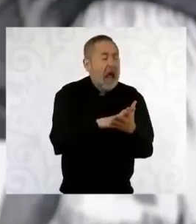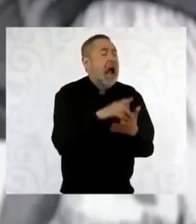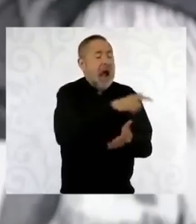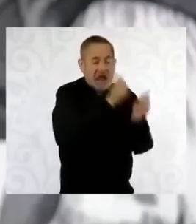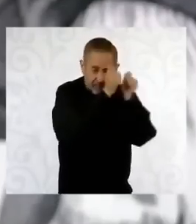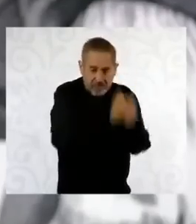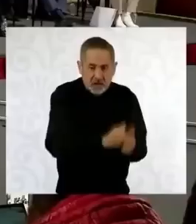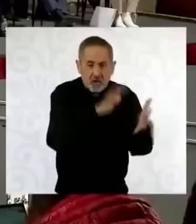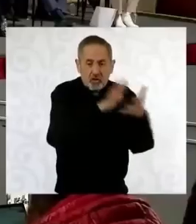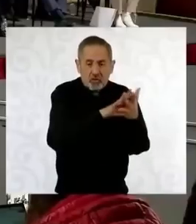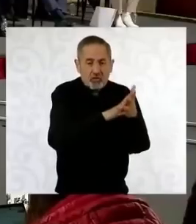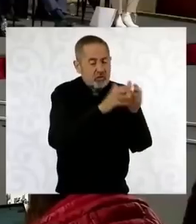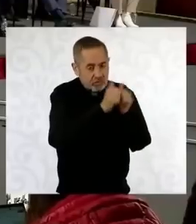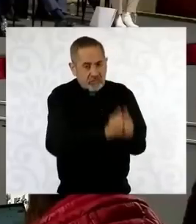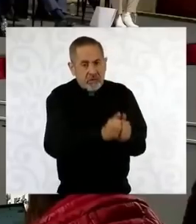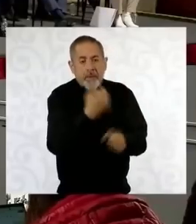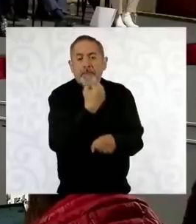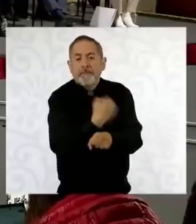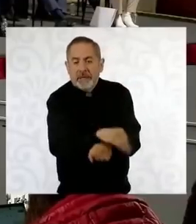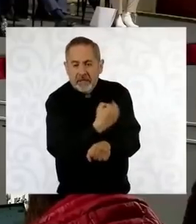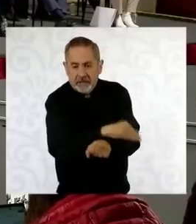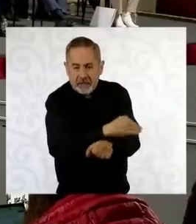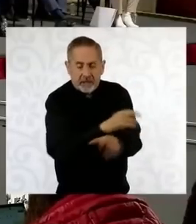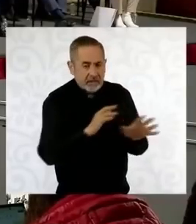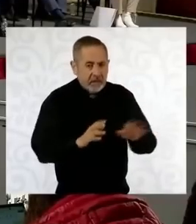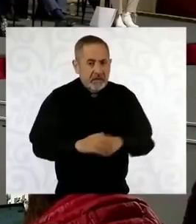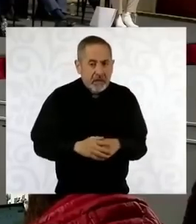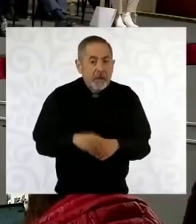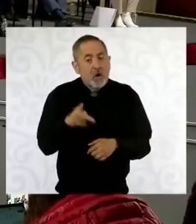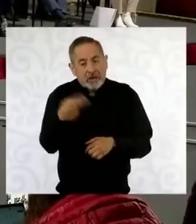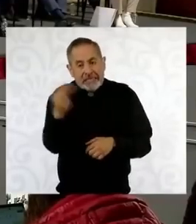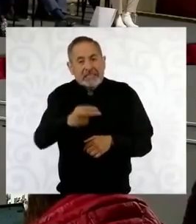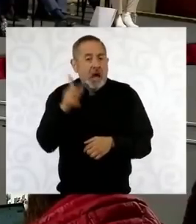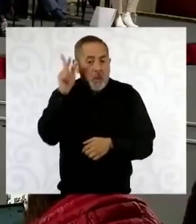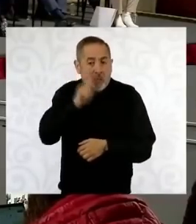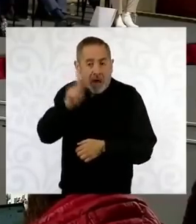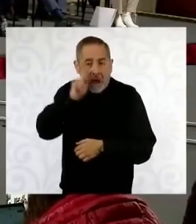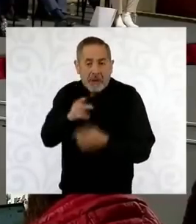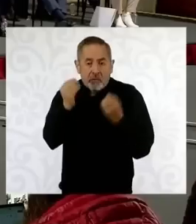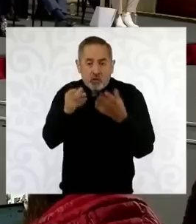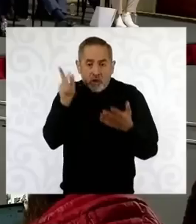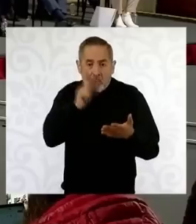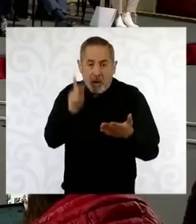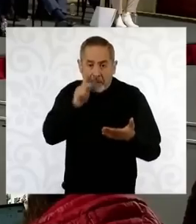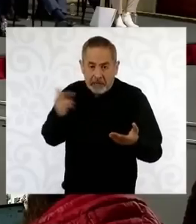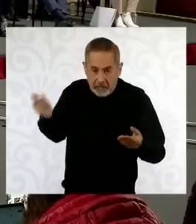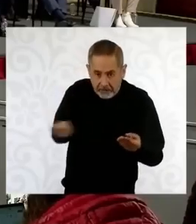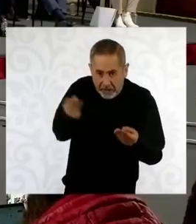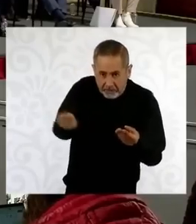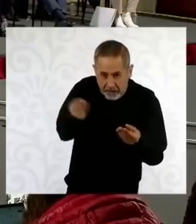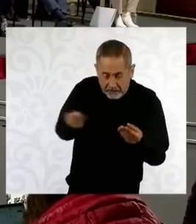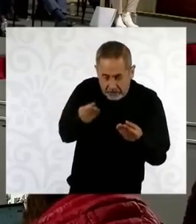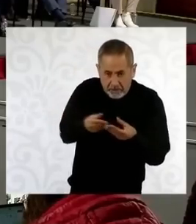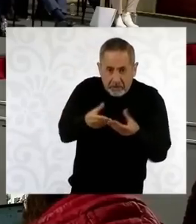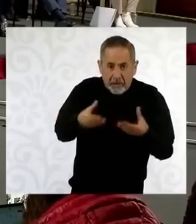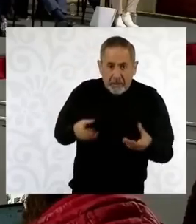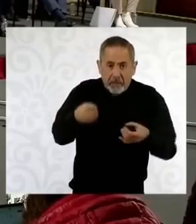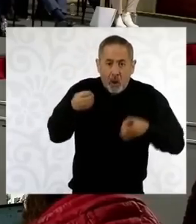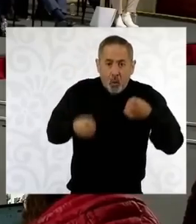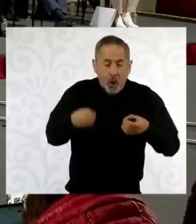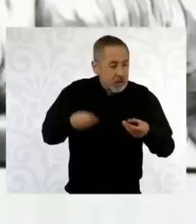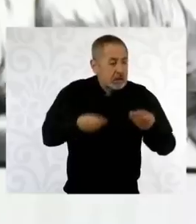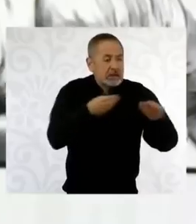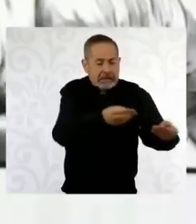detención. Pero eso no quiere decir que no se tengan que presentar las suficientes pruebas por parte del Ministerio Público a un juez, para que el